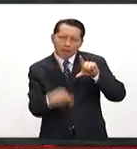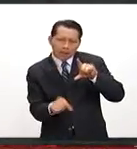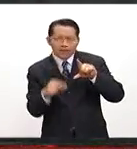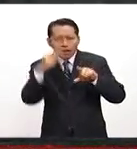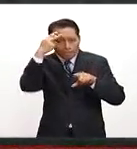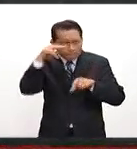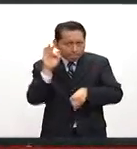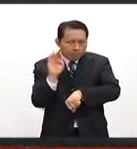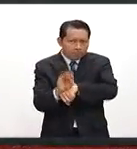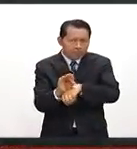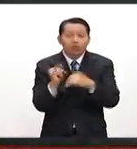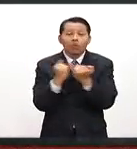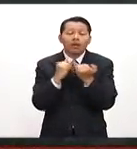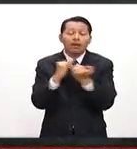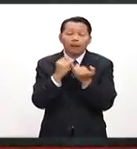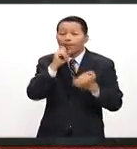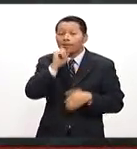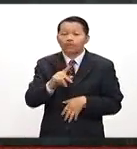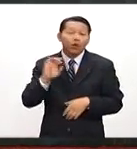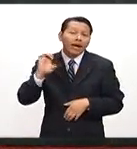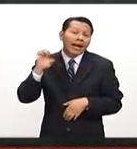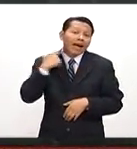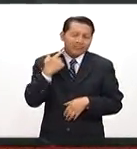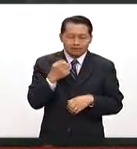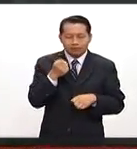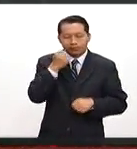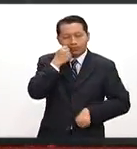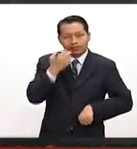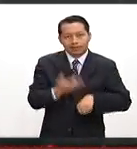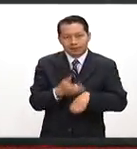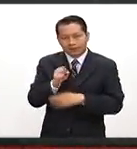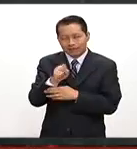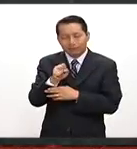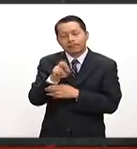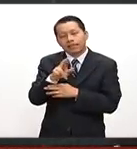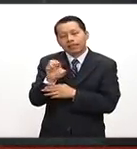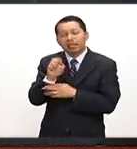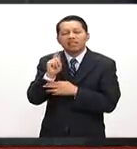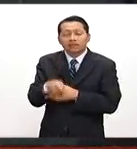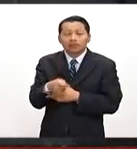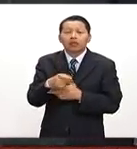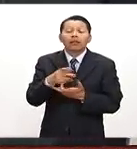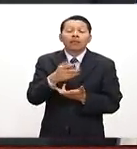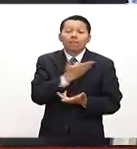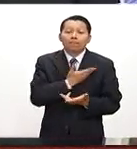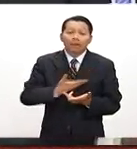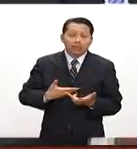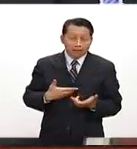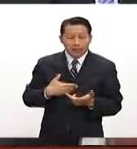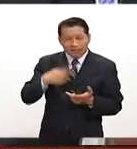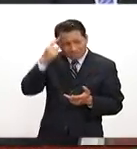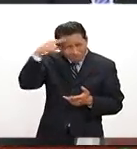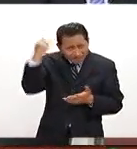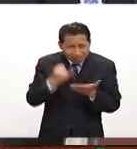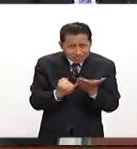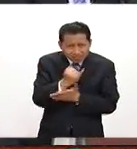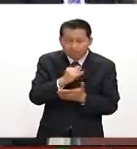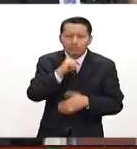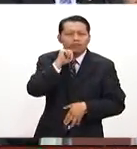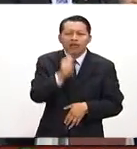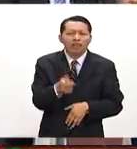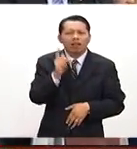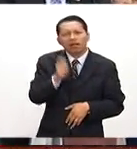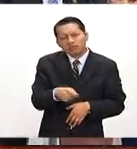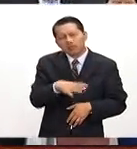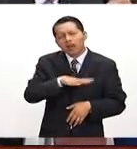mexicanos. El ex canciller reconoció que un presidente de la República nunca tiene decisiones fáciles, sino matices que van de lo